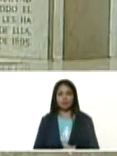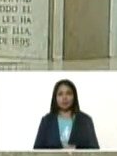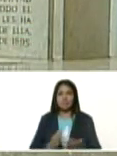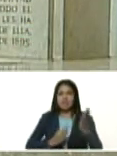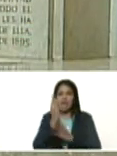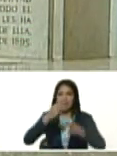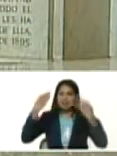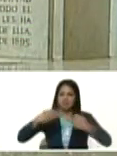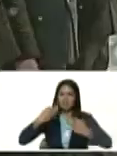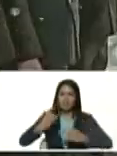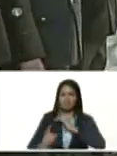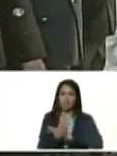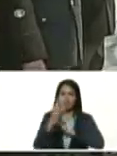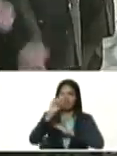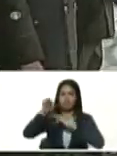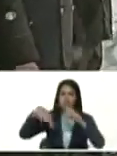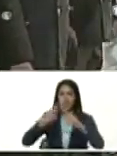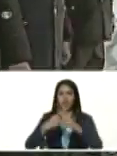¡Leales siempre!